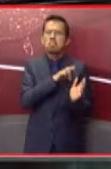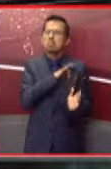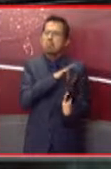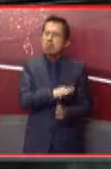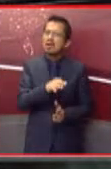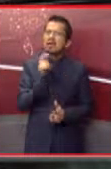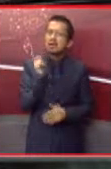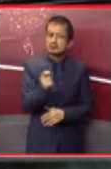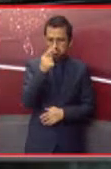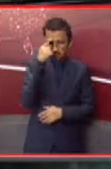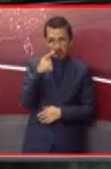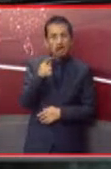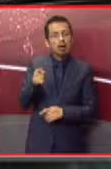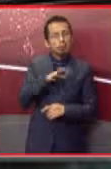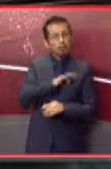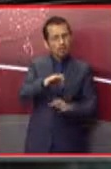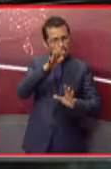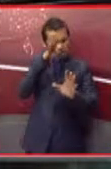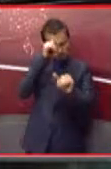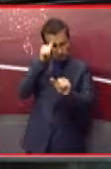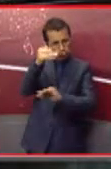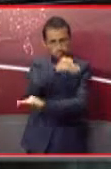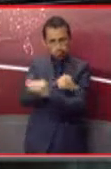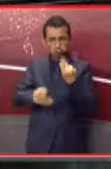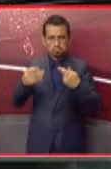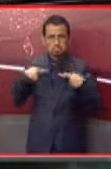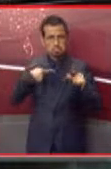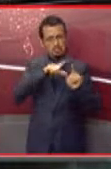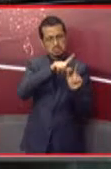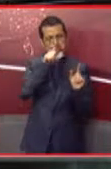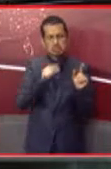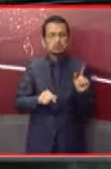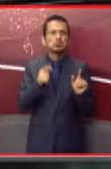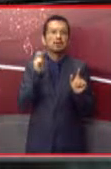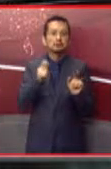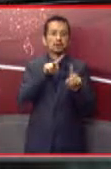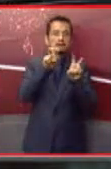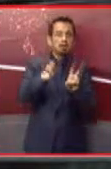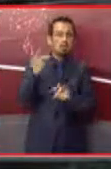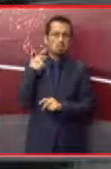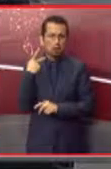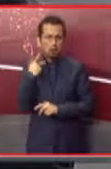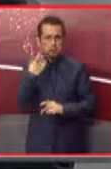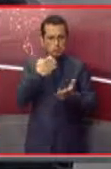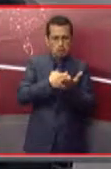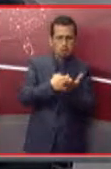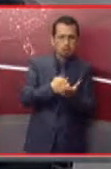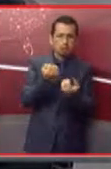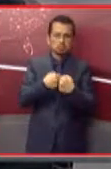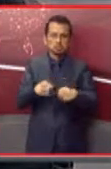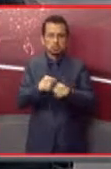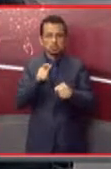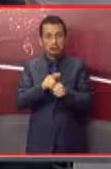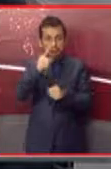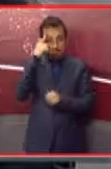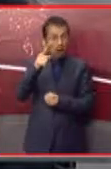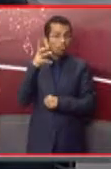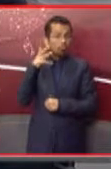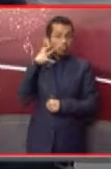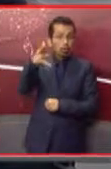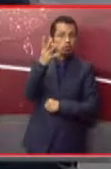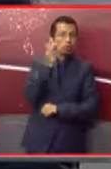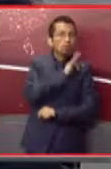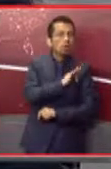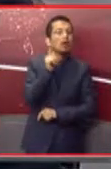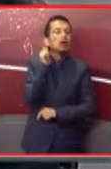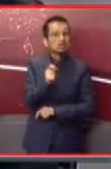condiciones para un gran acuerdo nacional, político, económico y social, que conduzca a la recuperación de